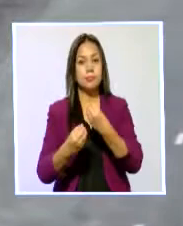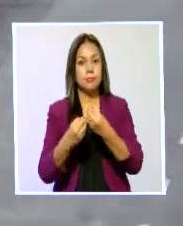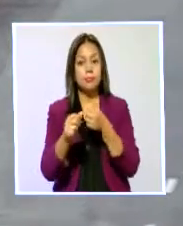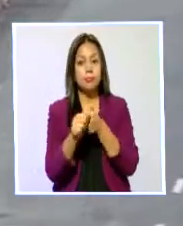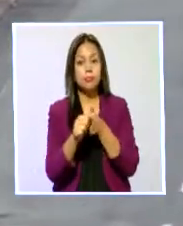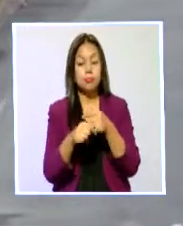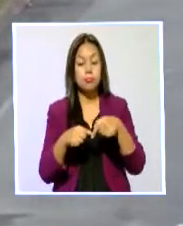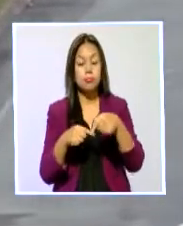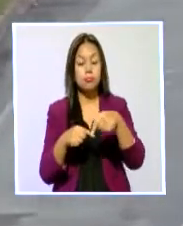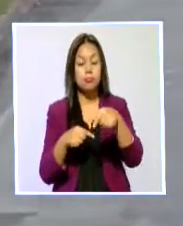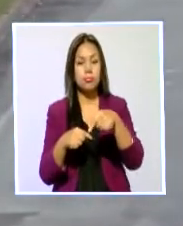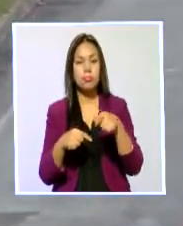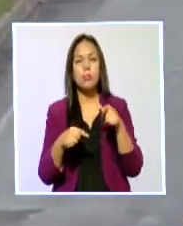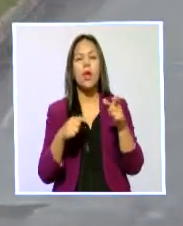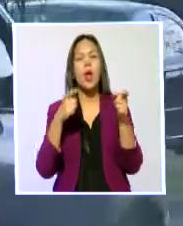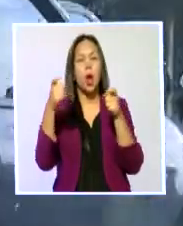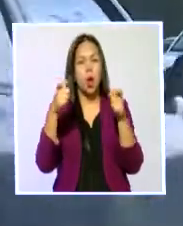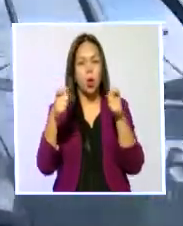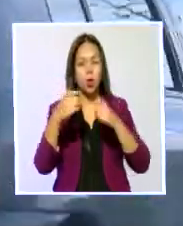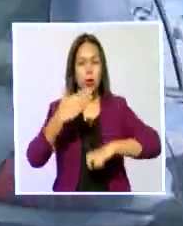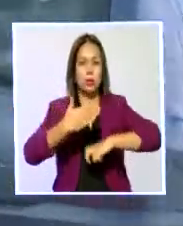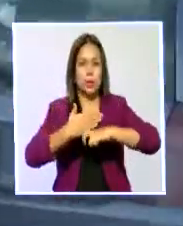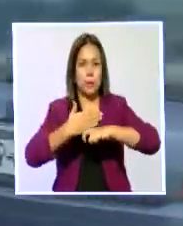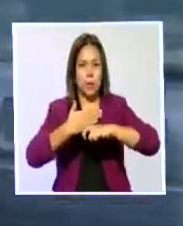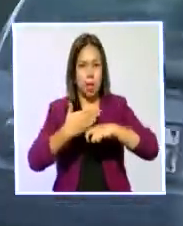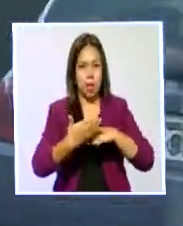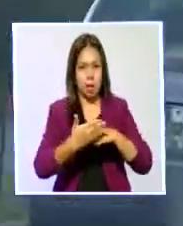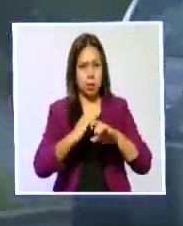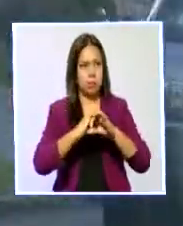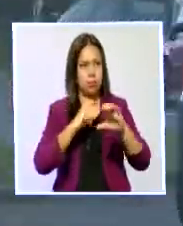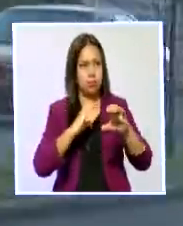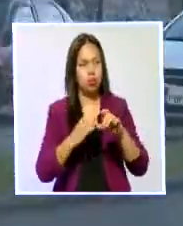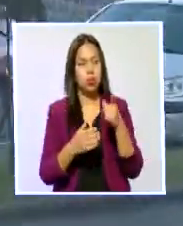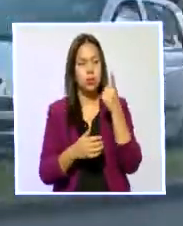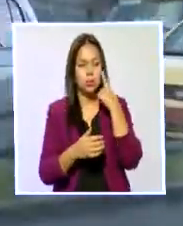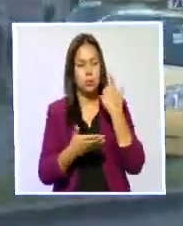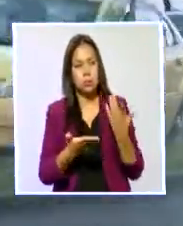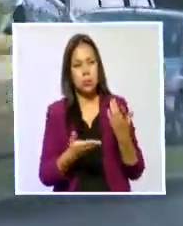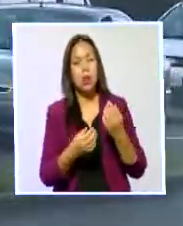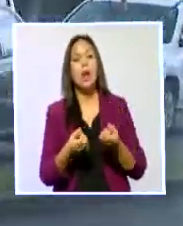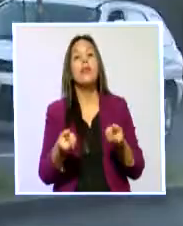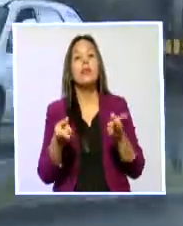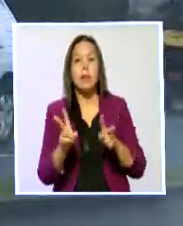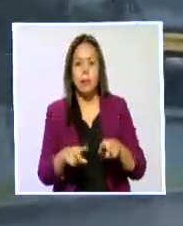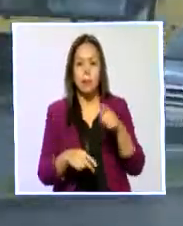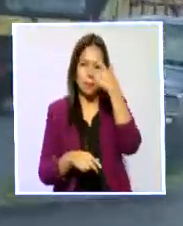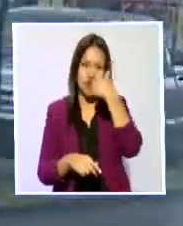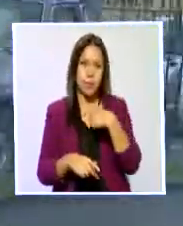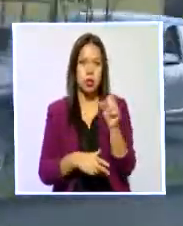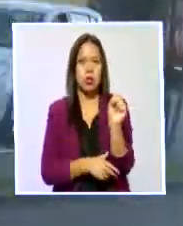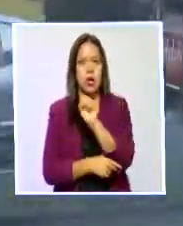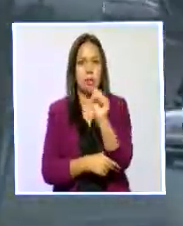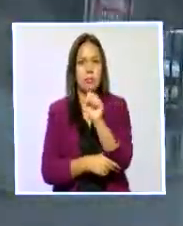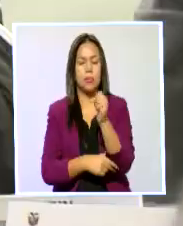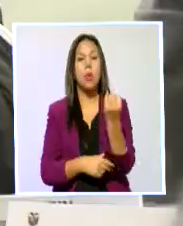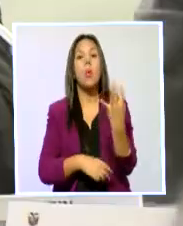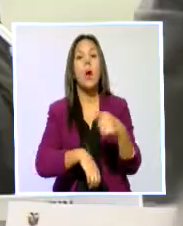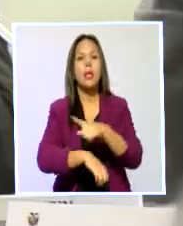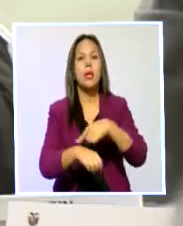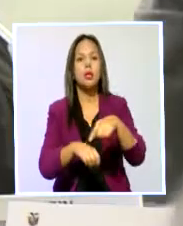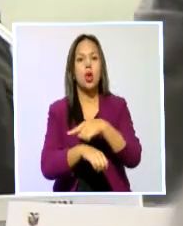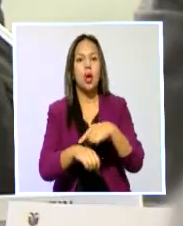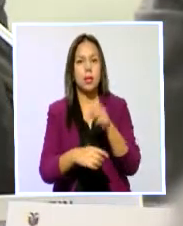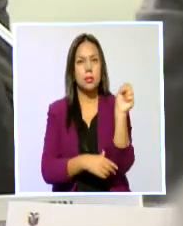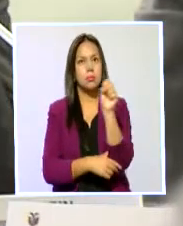además la implementación de controles en los terminales terrestres, así como también el control de horas de conducción de los profesionales del volante.